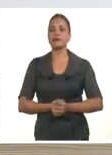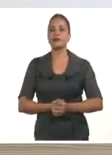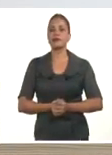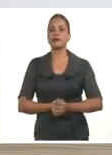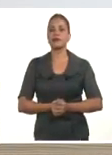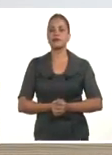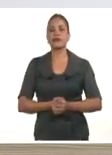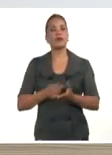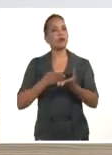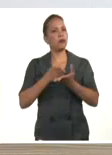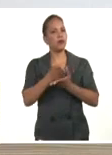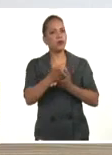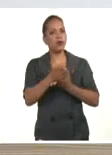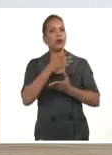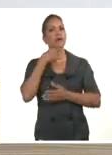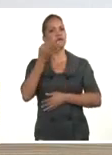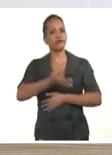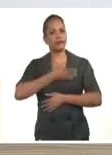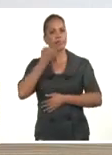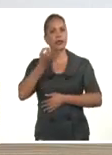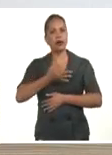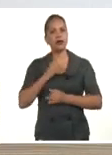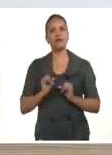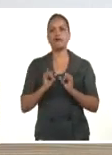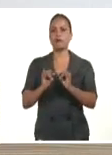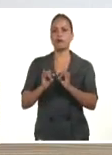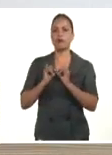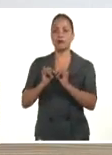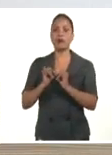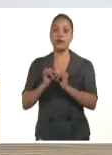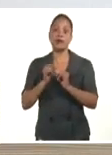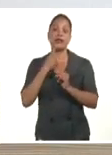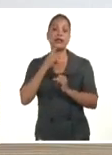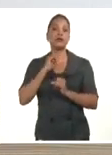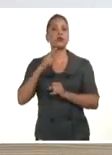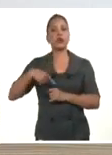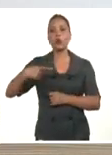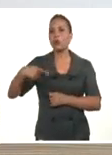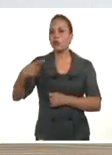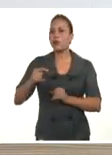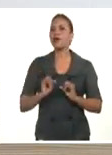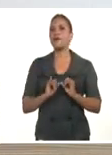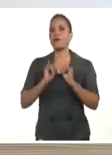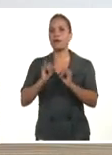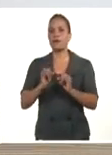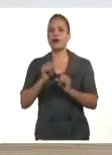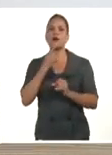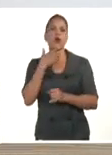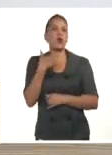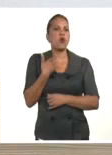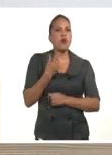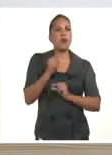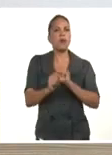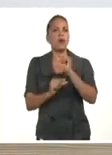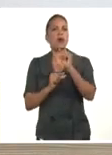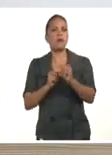Mantendremos, como se ha informado, el reporte diario de la evolución